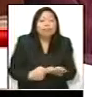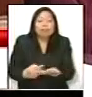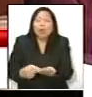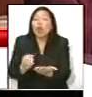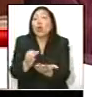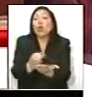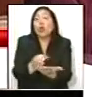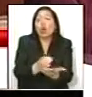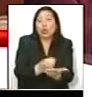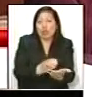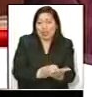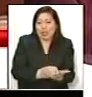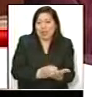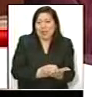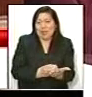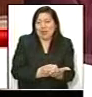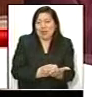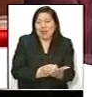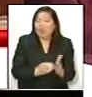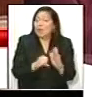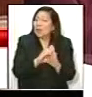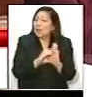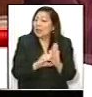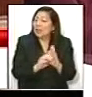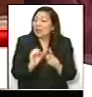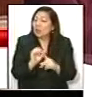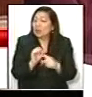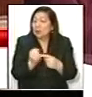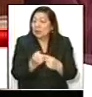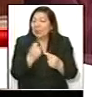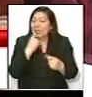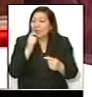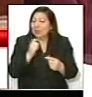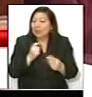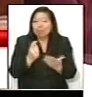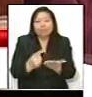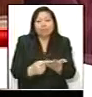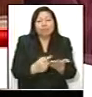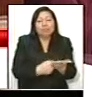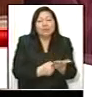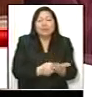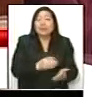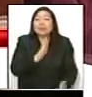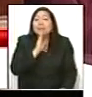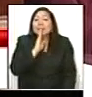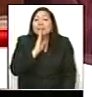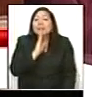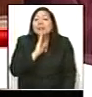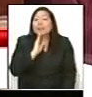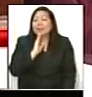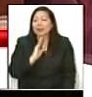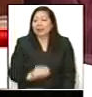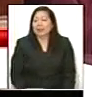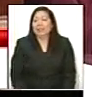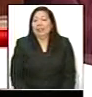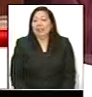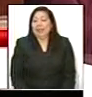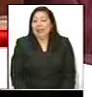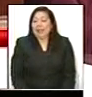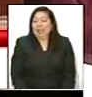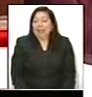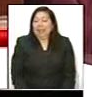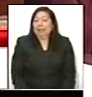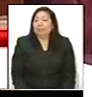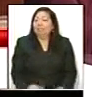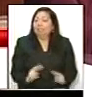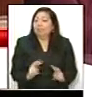contrato es un la constitución es un contrato social y requiere de consensos, de tolerancia y, evidentemente,